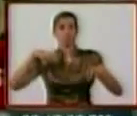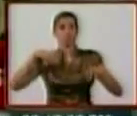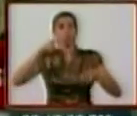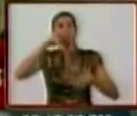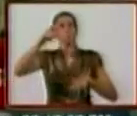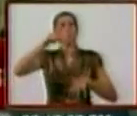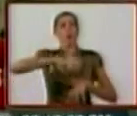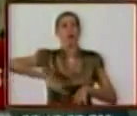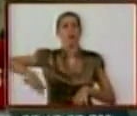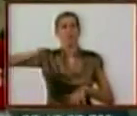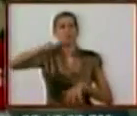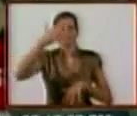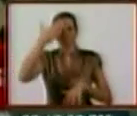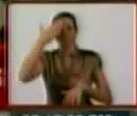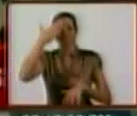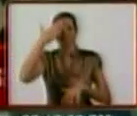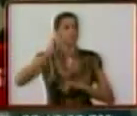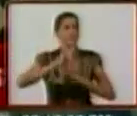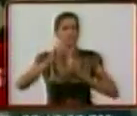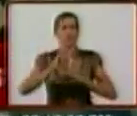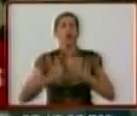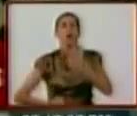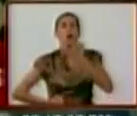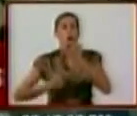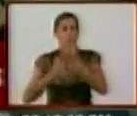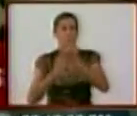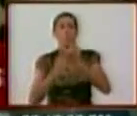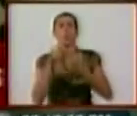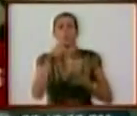pueblo ya dio el apoyo